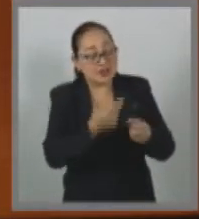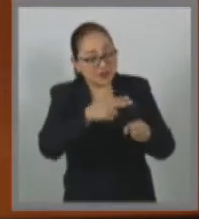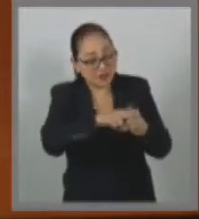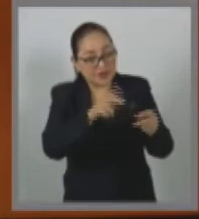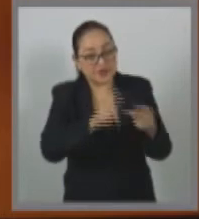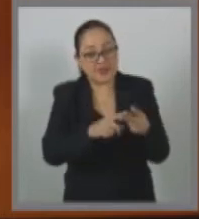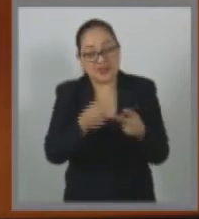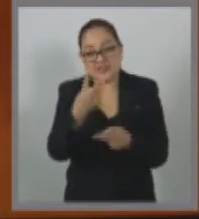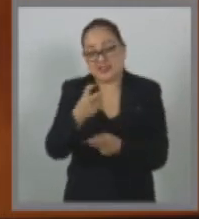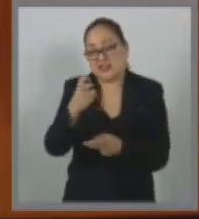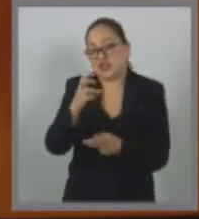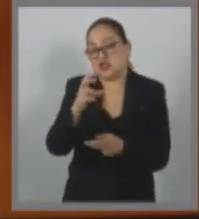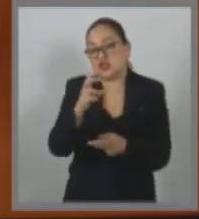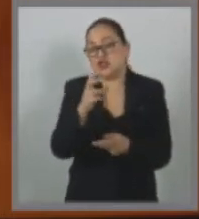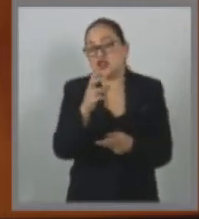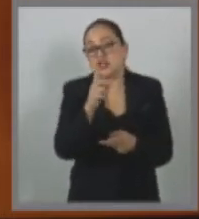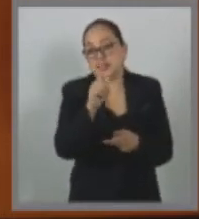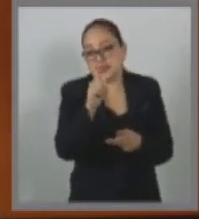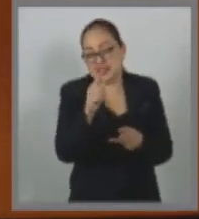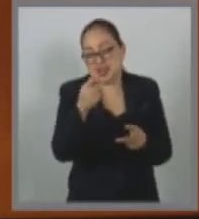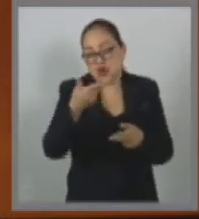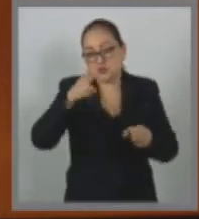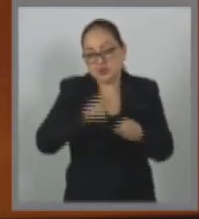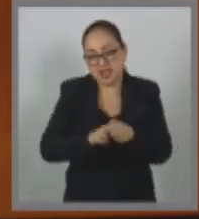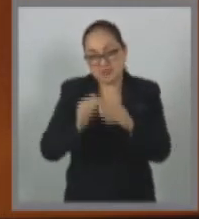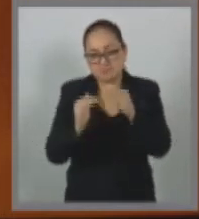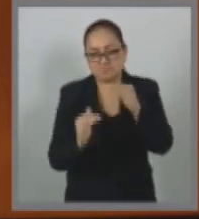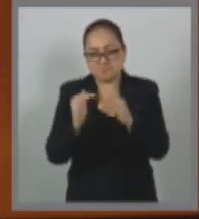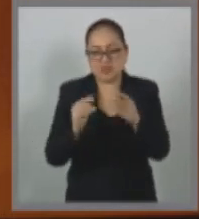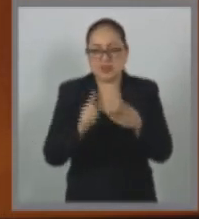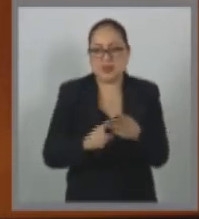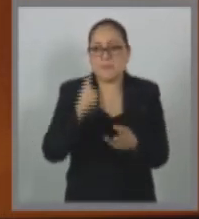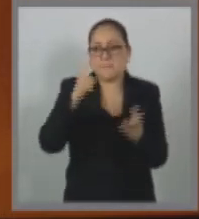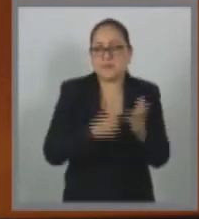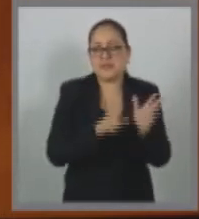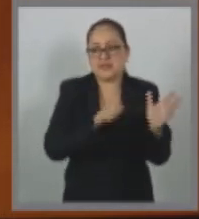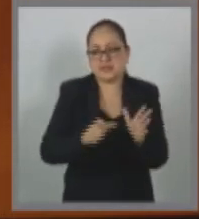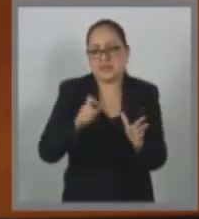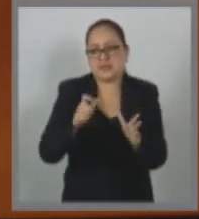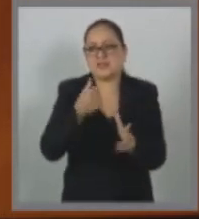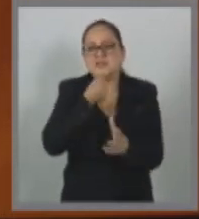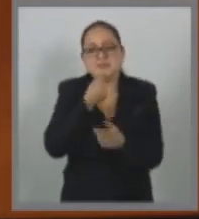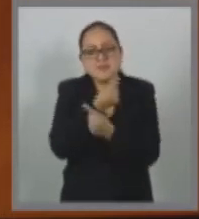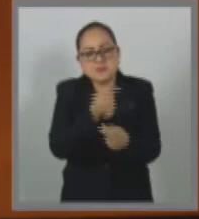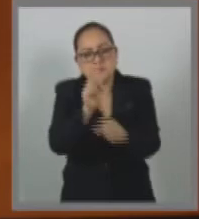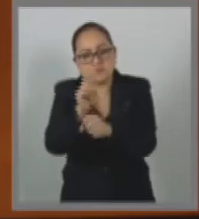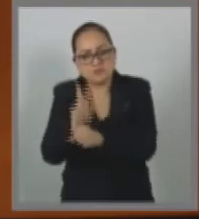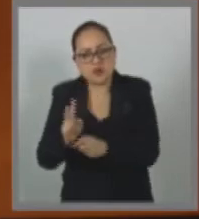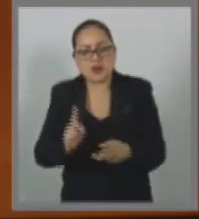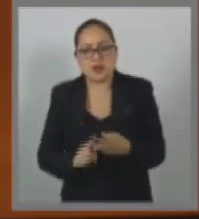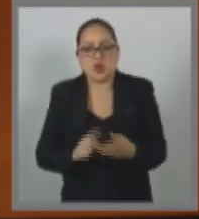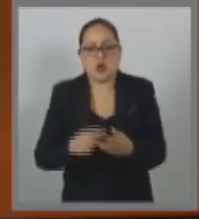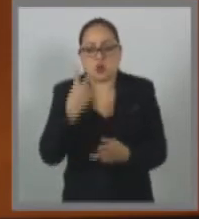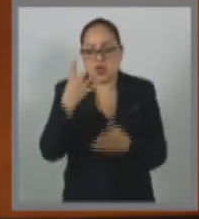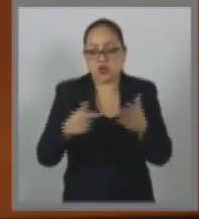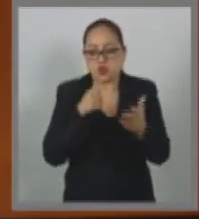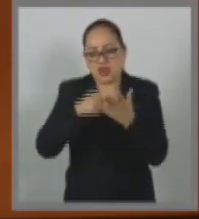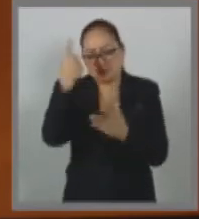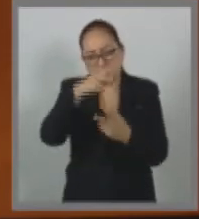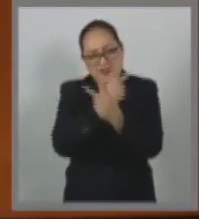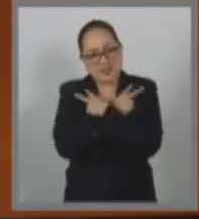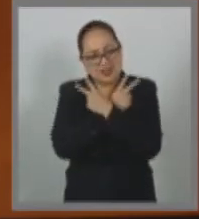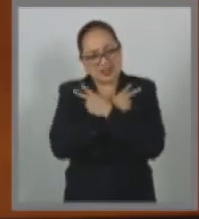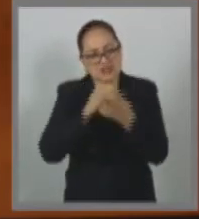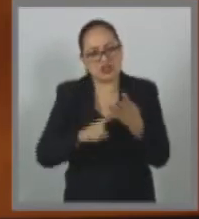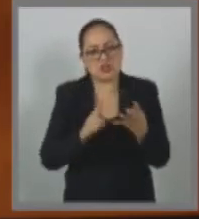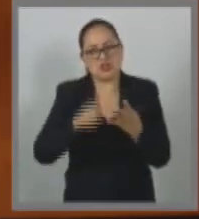hospitales de segundo y tercer nivel, cerca de 1.400 guarderías, 4 centros vacacionales,